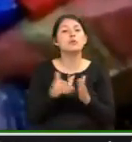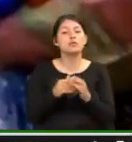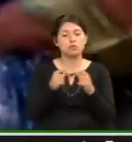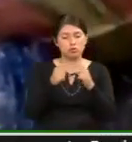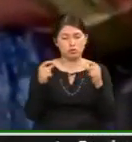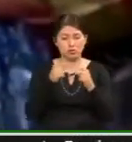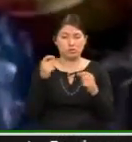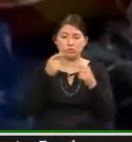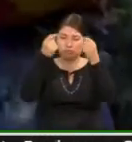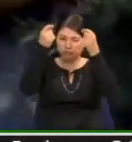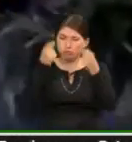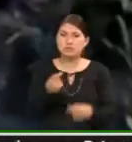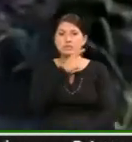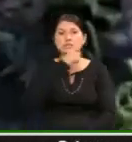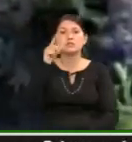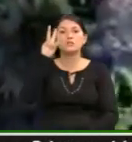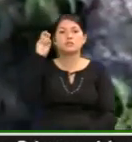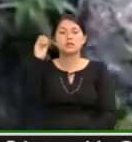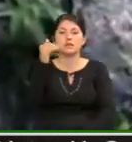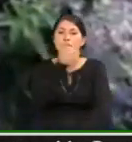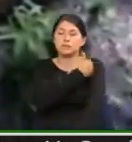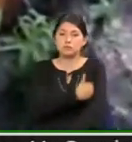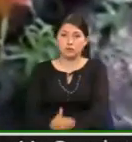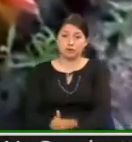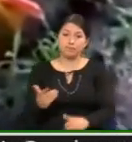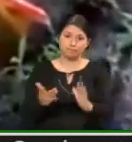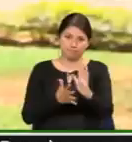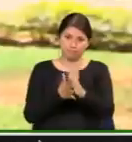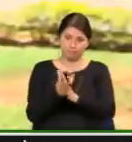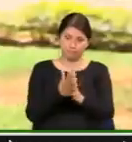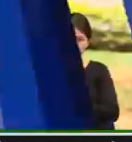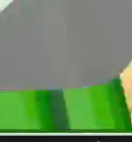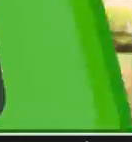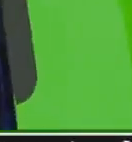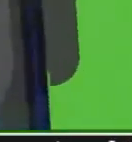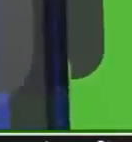dosis, avaluadas en 170 millones. Esa es la información que tenemos desde el Comando de la 30ª Brigada.